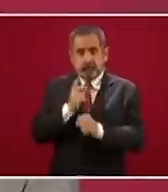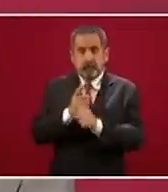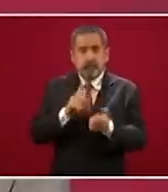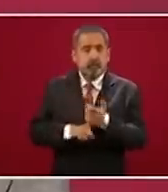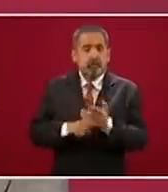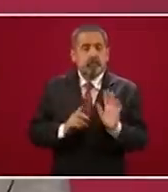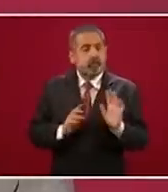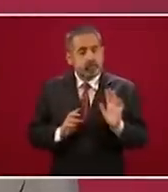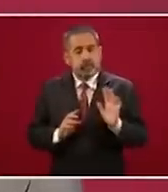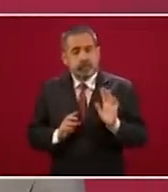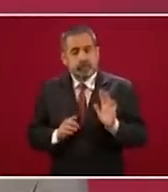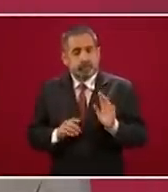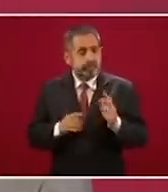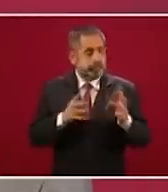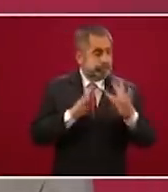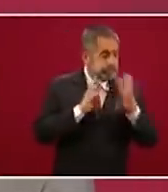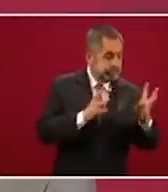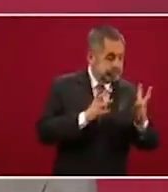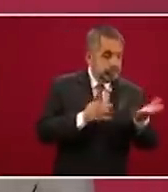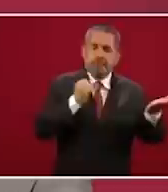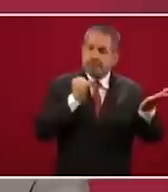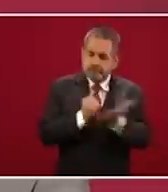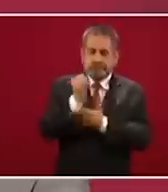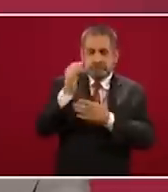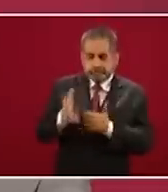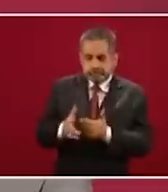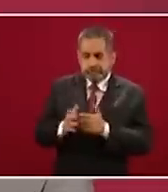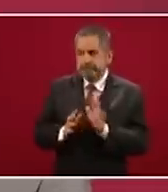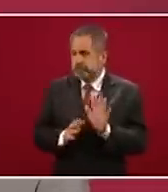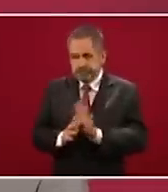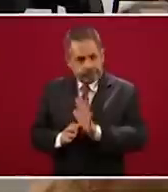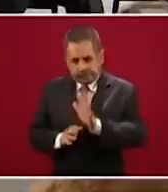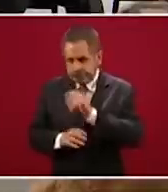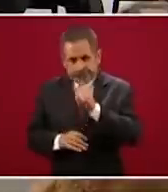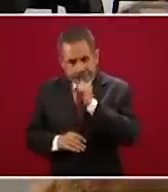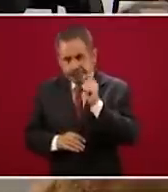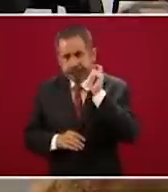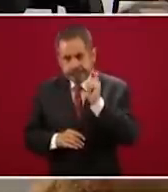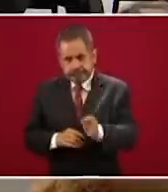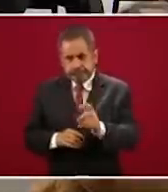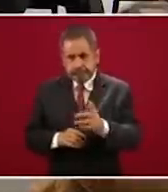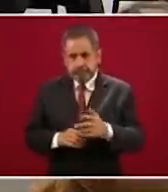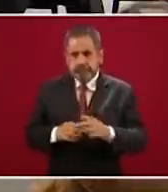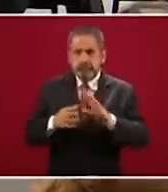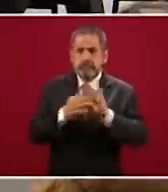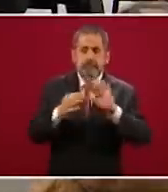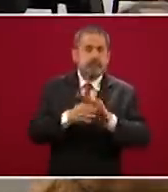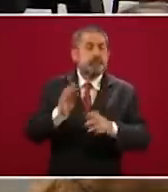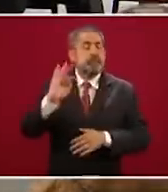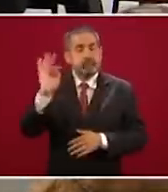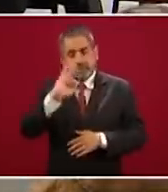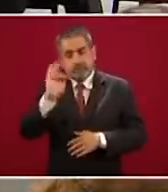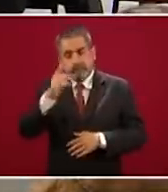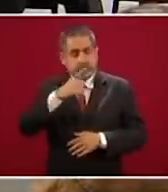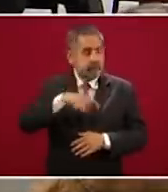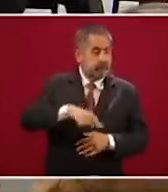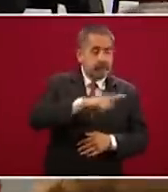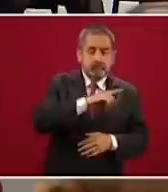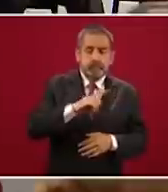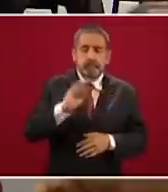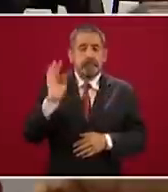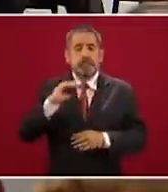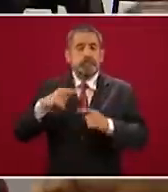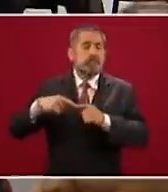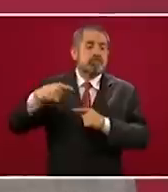es porque se van a tomar esas resoluciones. Lo dejo en claro porque no sería descartable que en los